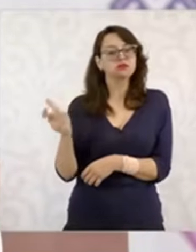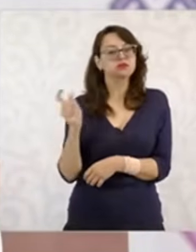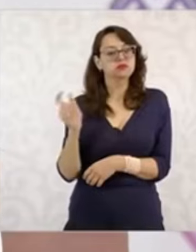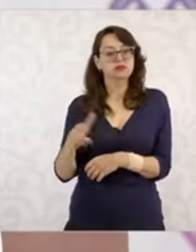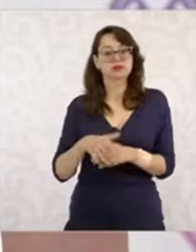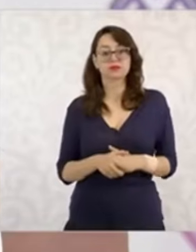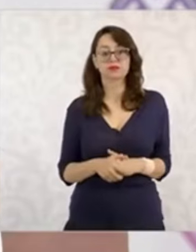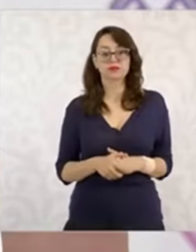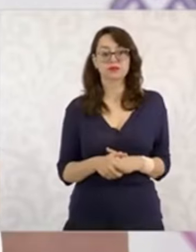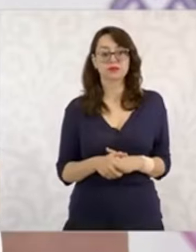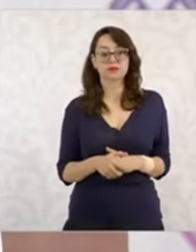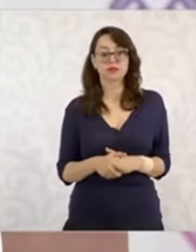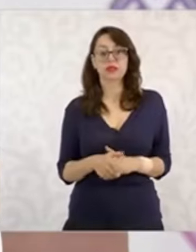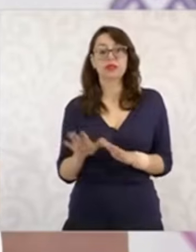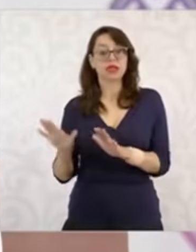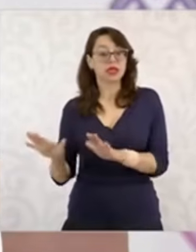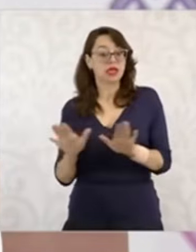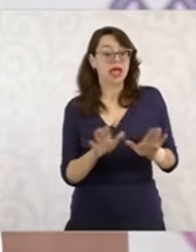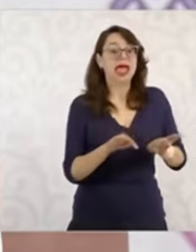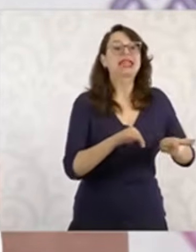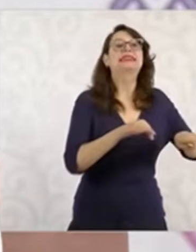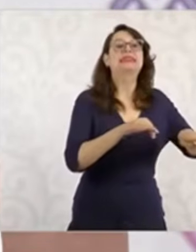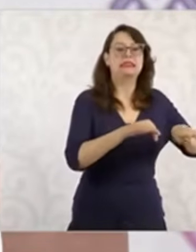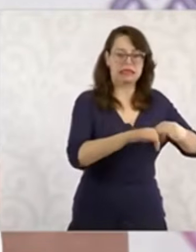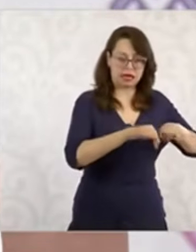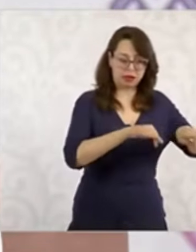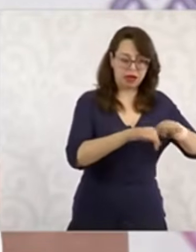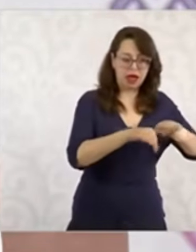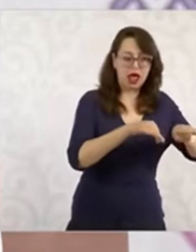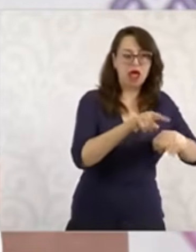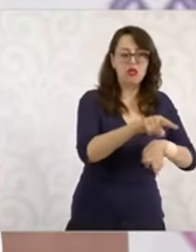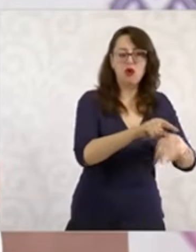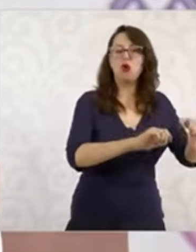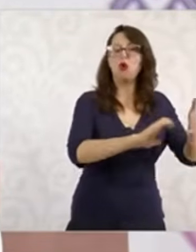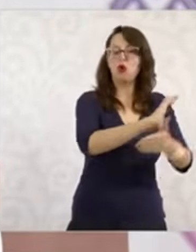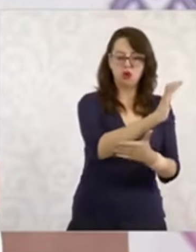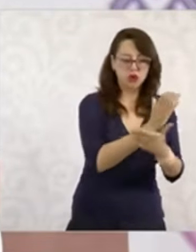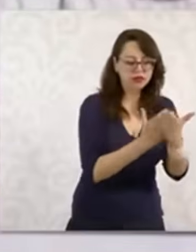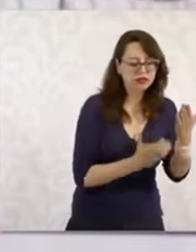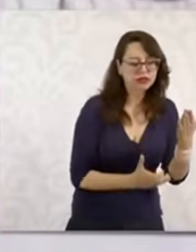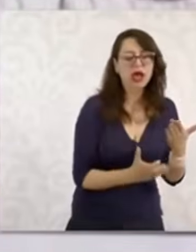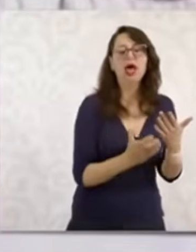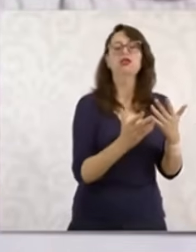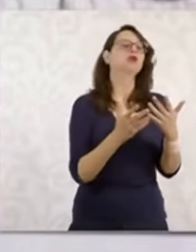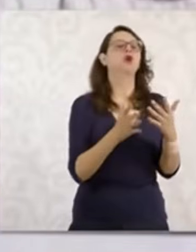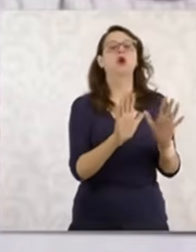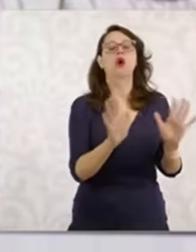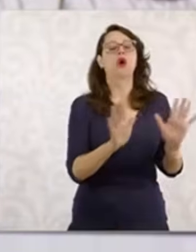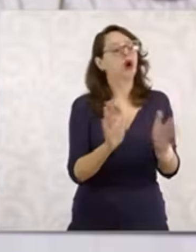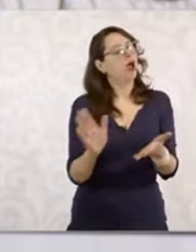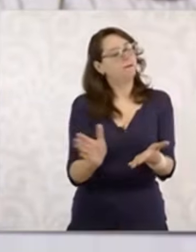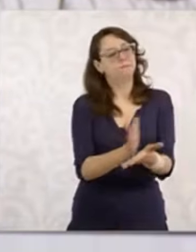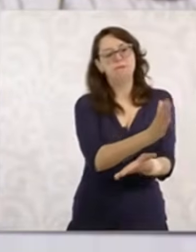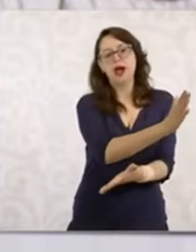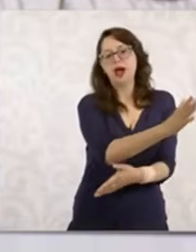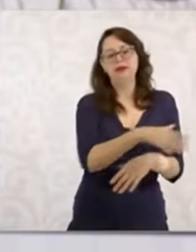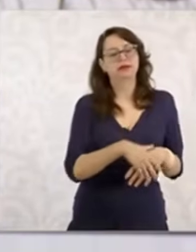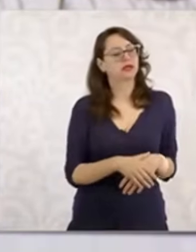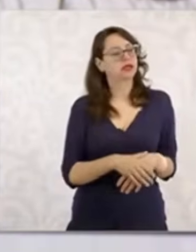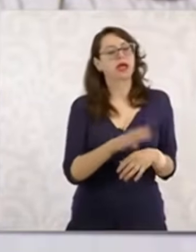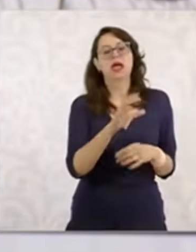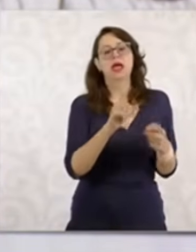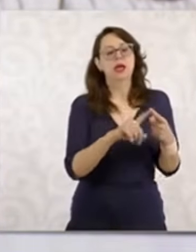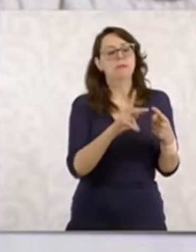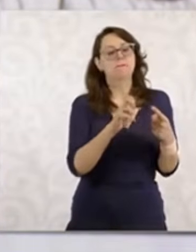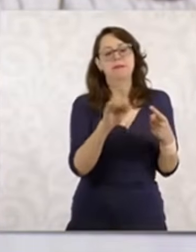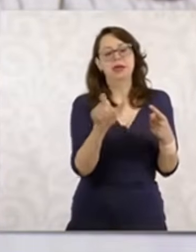No estamos hablando, evidentemente, de los trabajadores con contrato colectivo, de los trabajadores de base, ni de Pemex, ni de